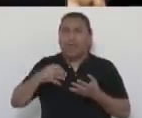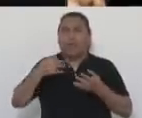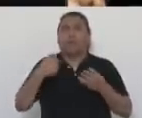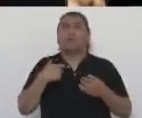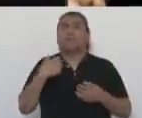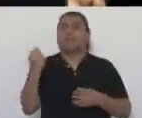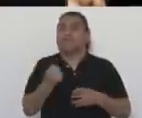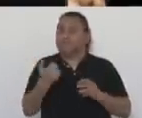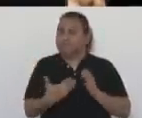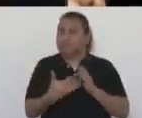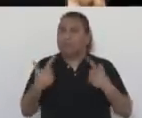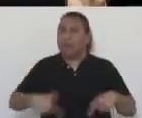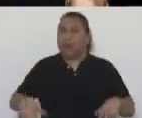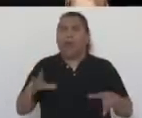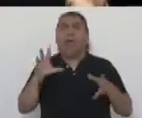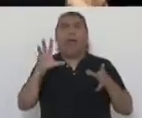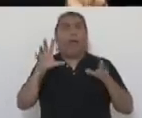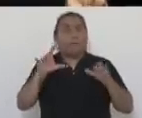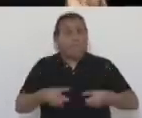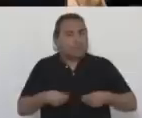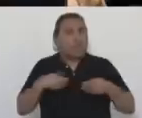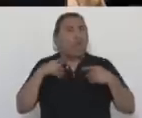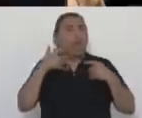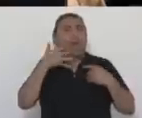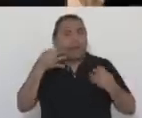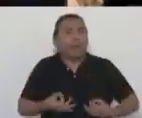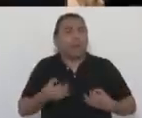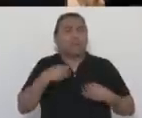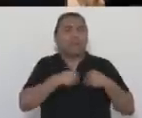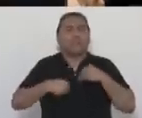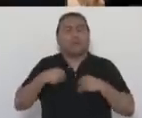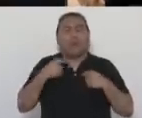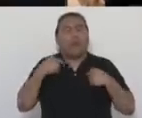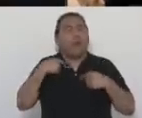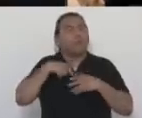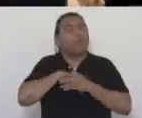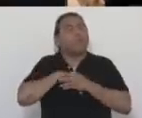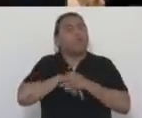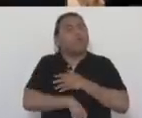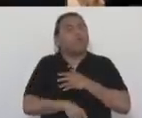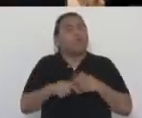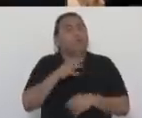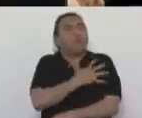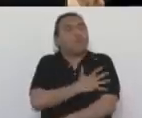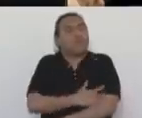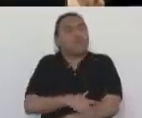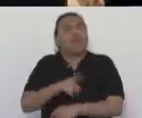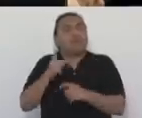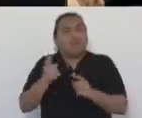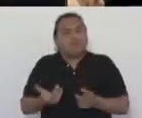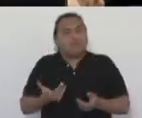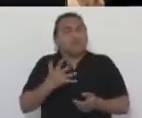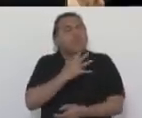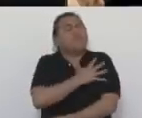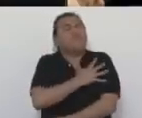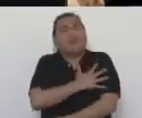la realidad. Me siento en este recinto con una profunda humildad y a la vez un enorme orgullo. Humildad